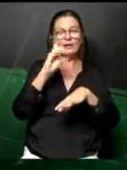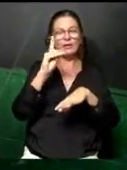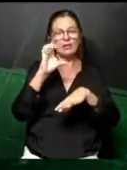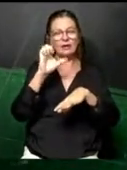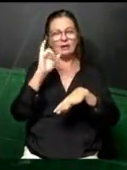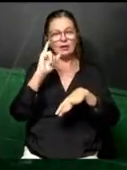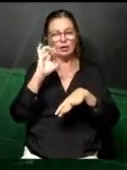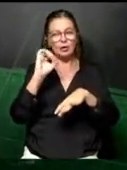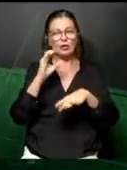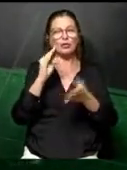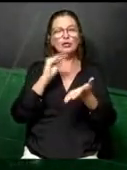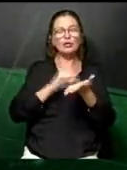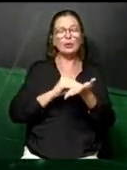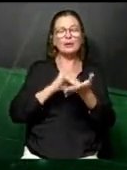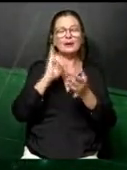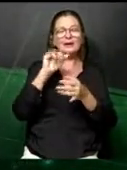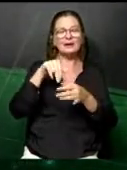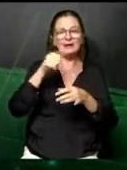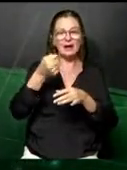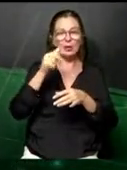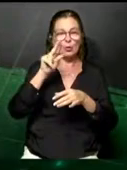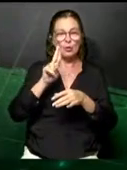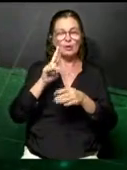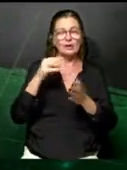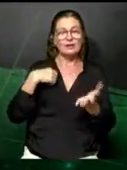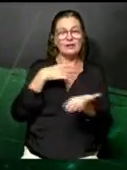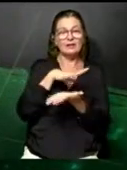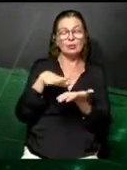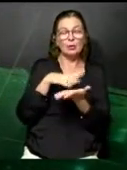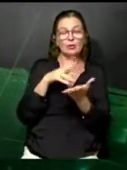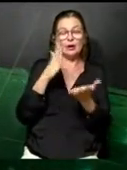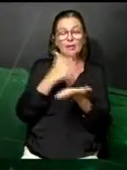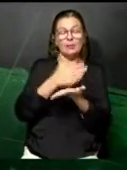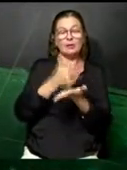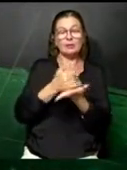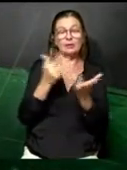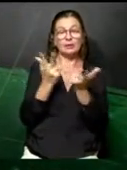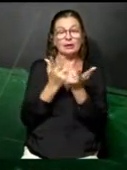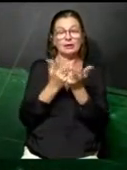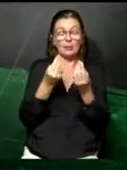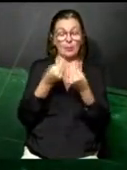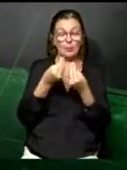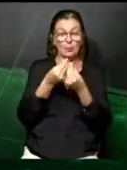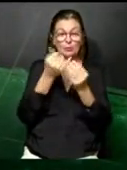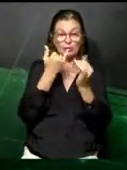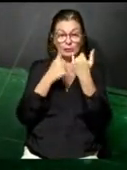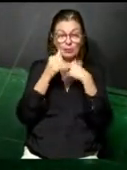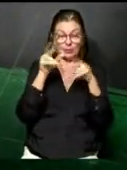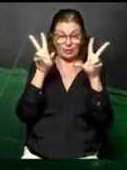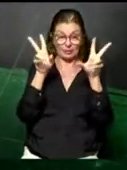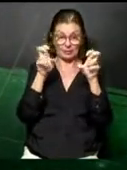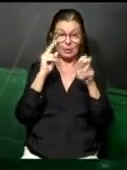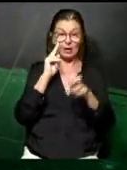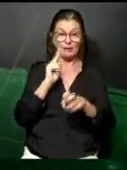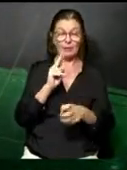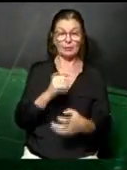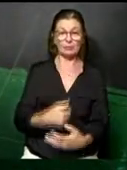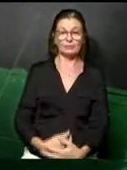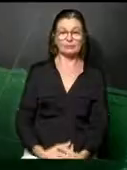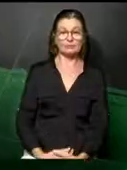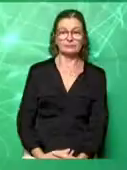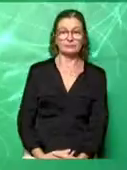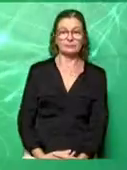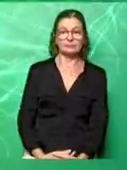con el INAU y una situación que se da en 33. Hay mucha información, decía. Estos son nuestros titulares.